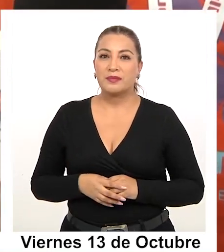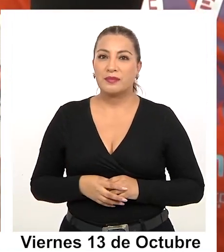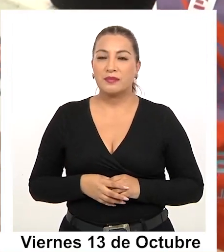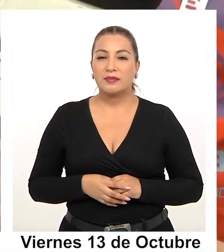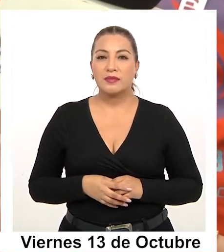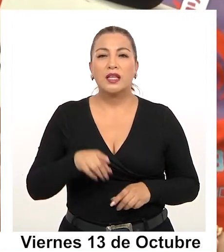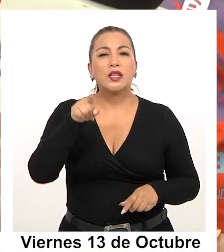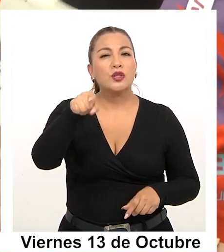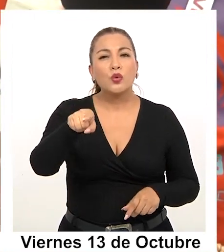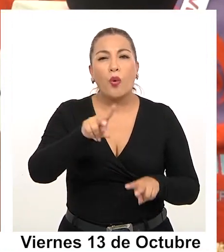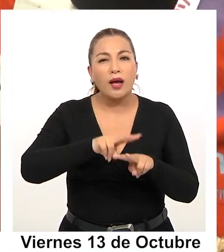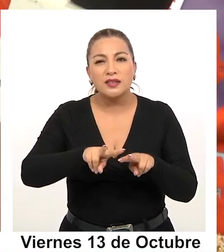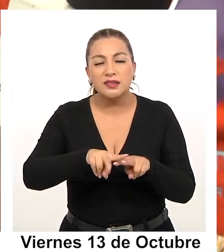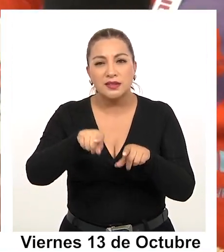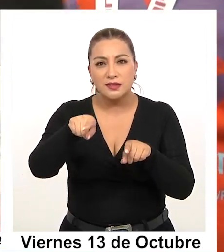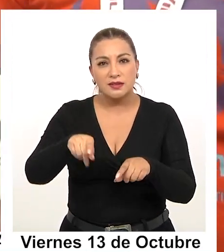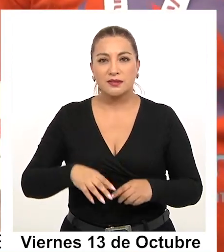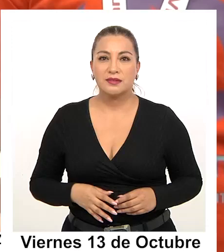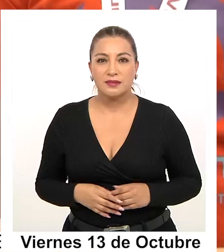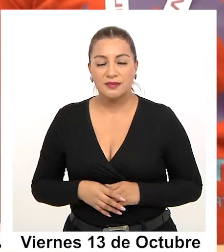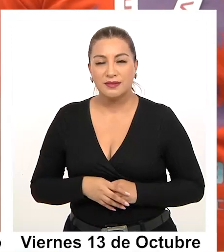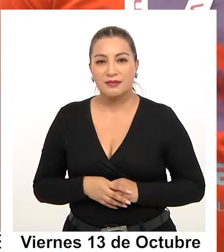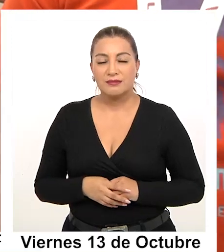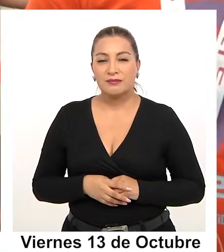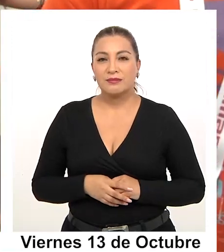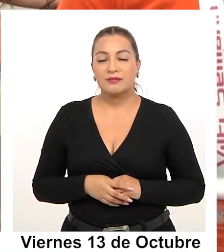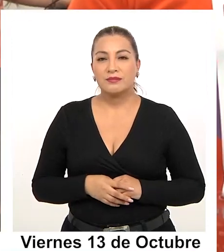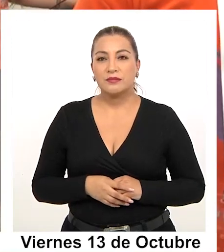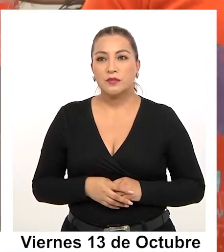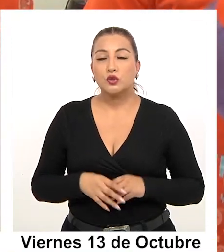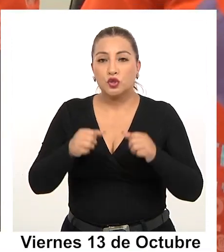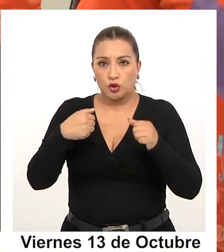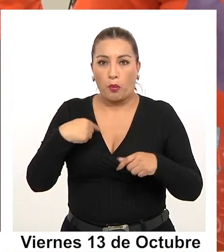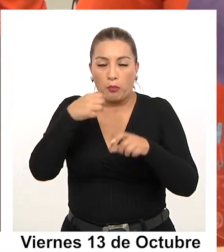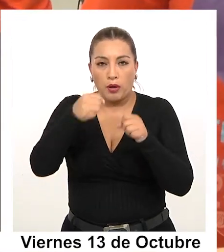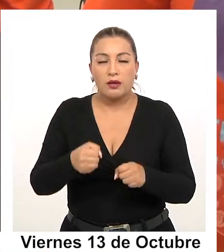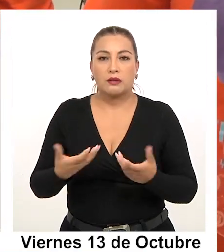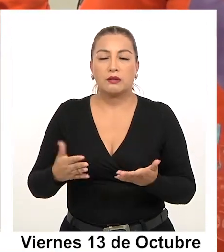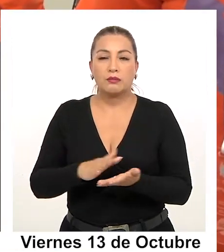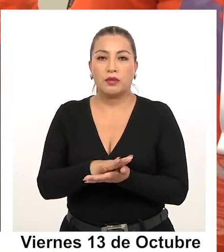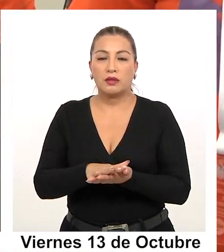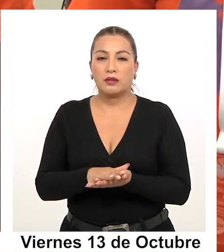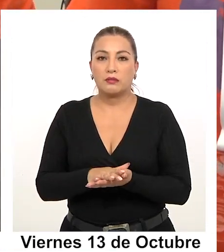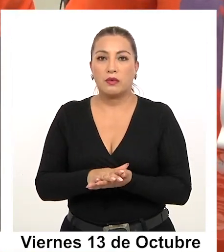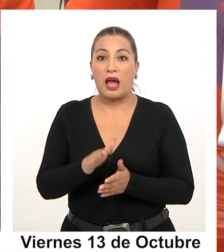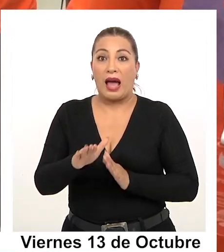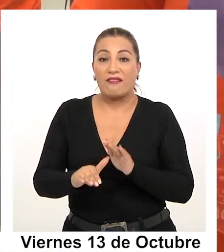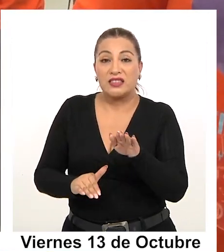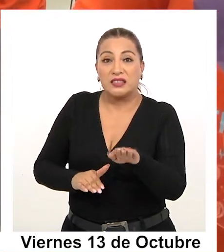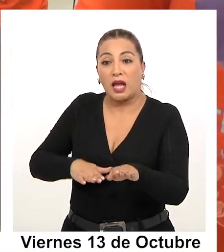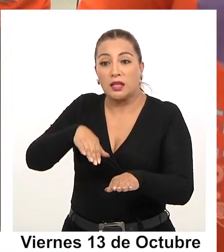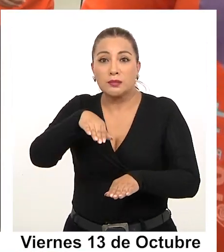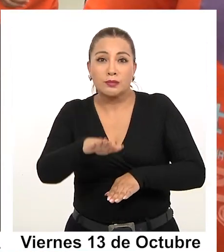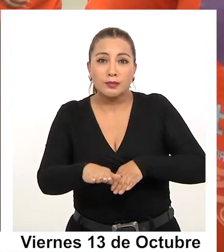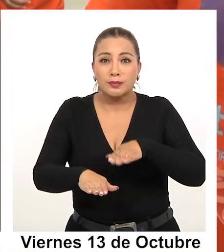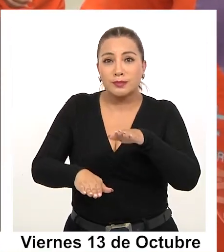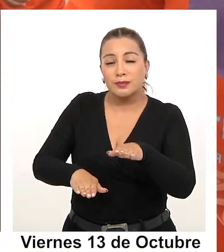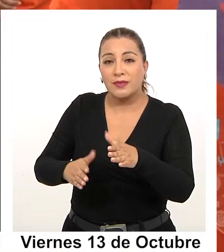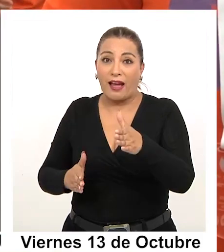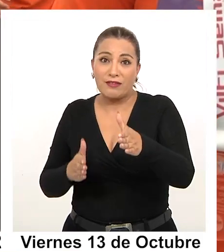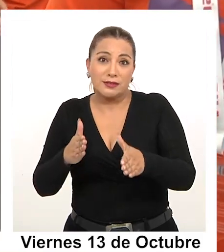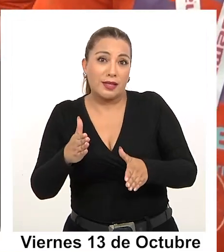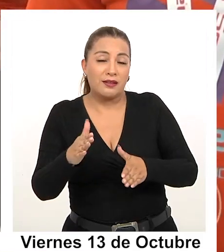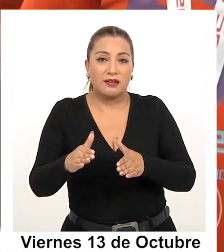¿Y qué es lo que tú has logrado hacer? He logrado que pueda avanzar para acá y acá, pero